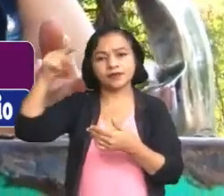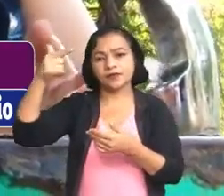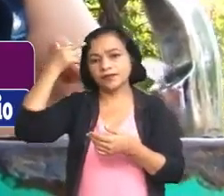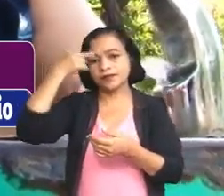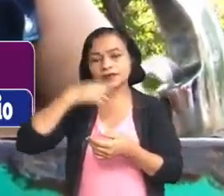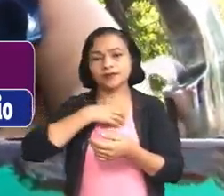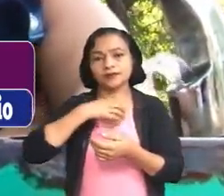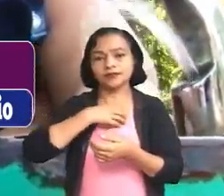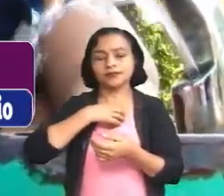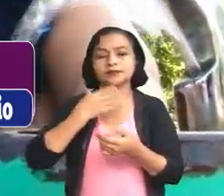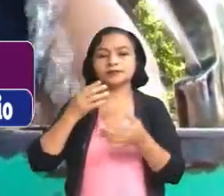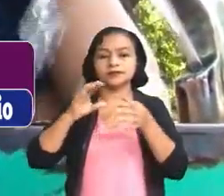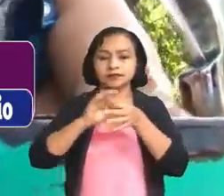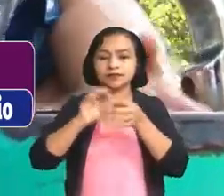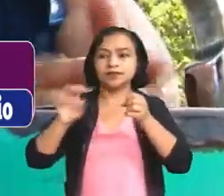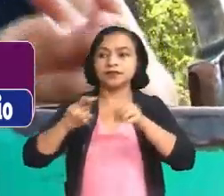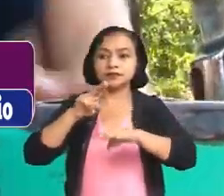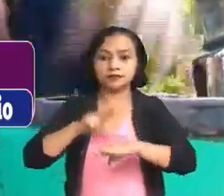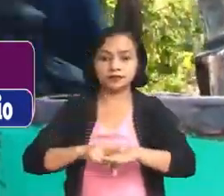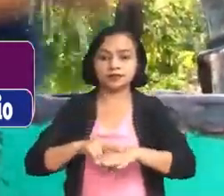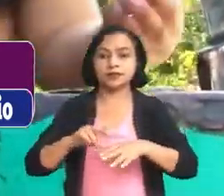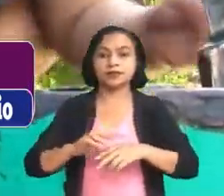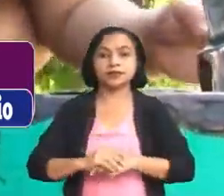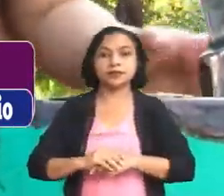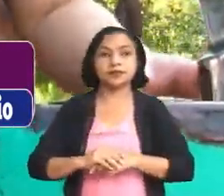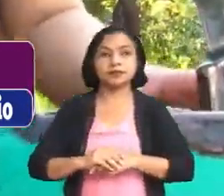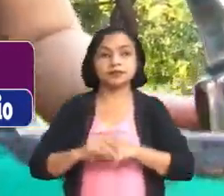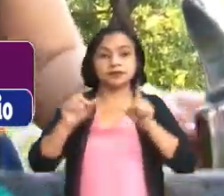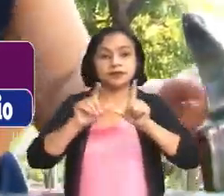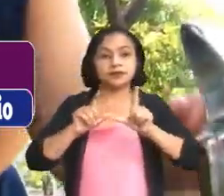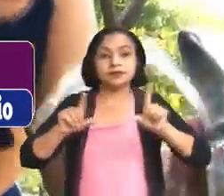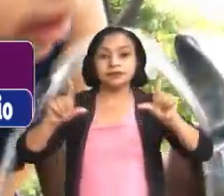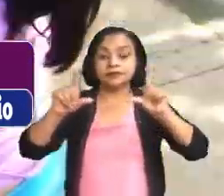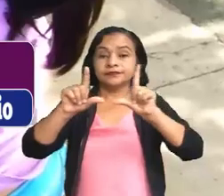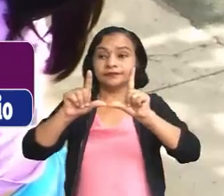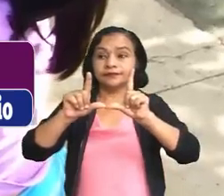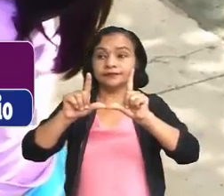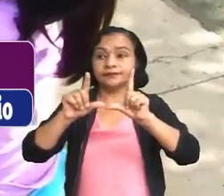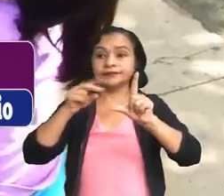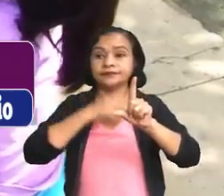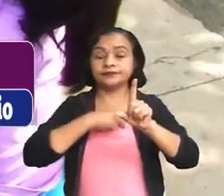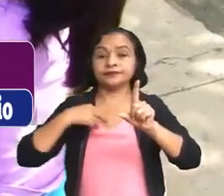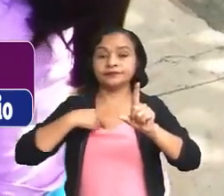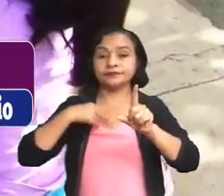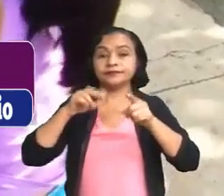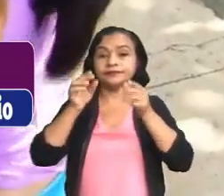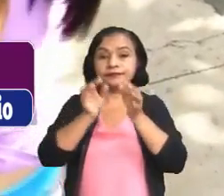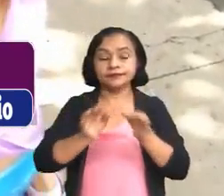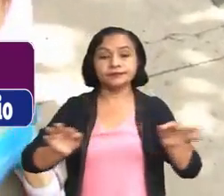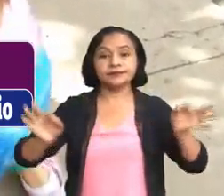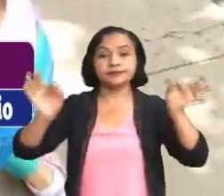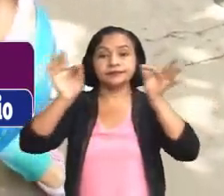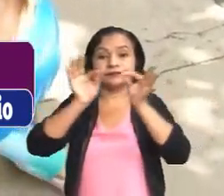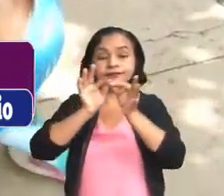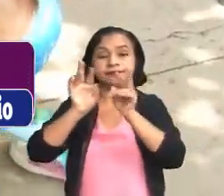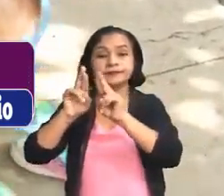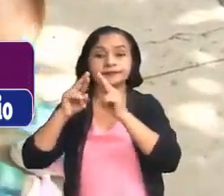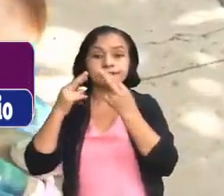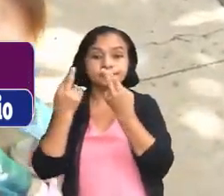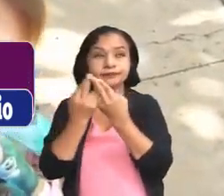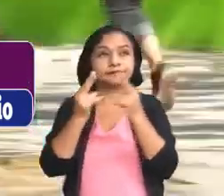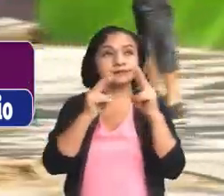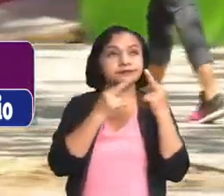Reconstrucción y Unidad Nacional. Y sin duda alguna espacios que se han convertido en ejes principales de encuentro,